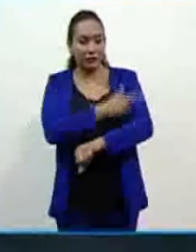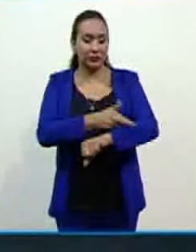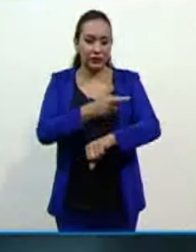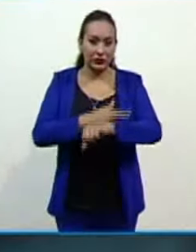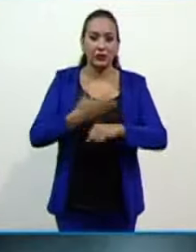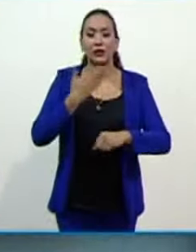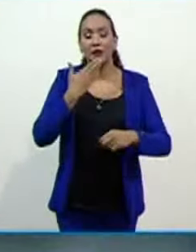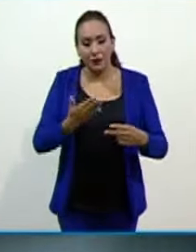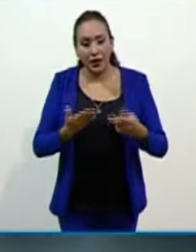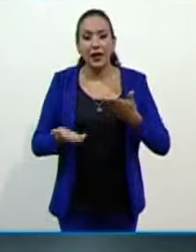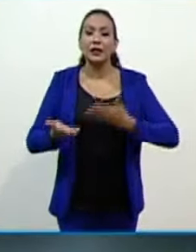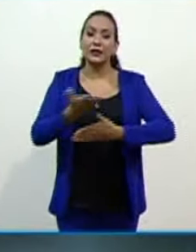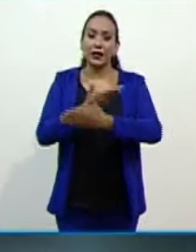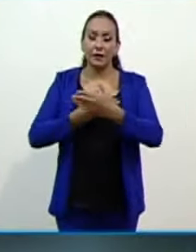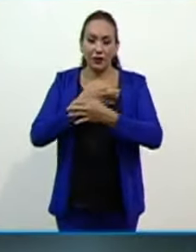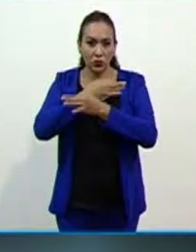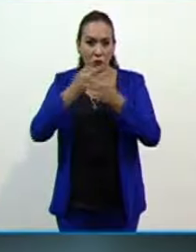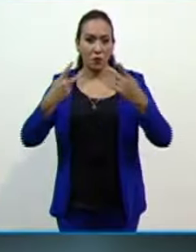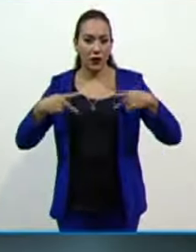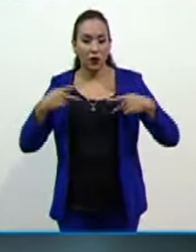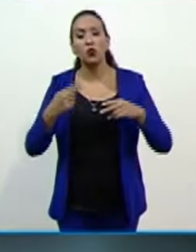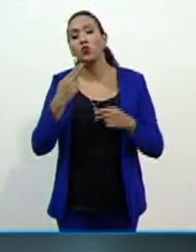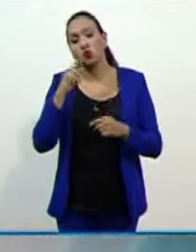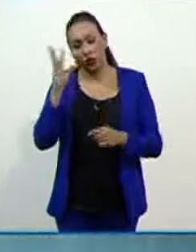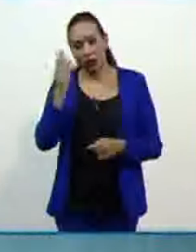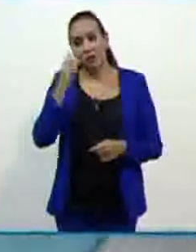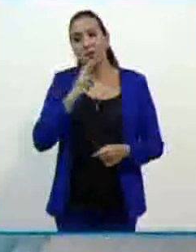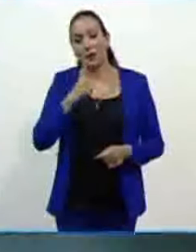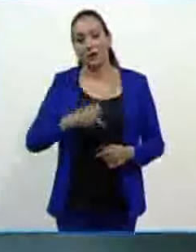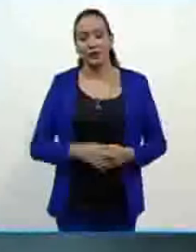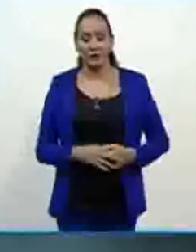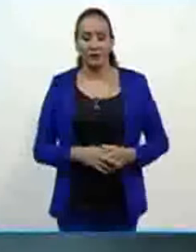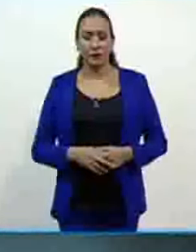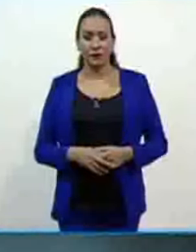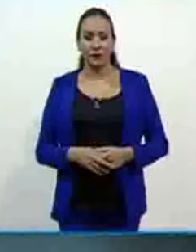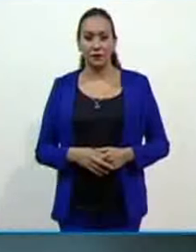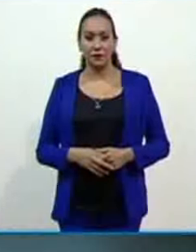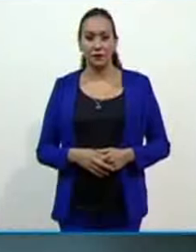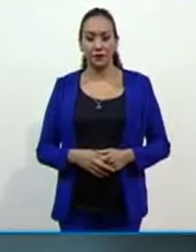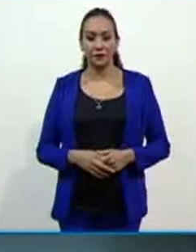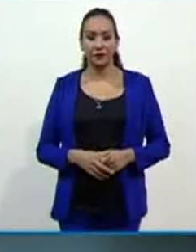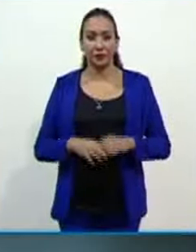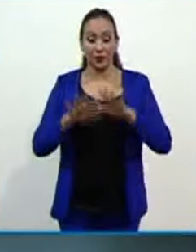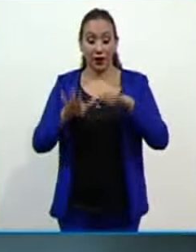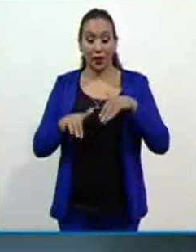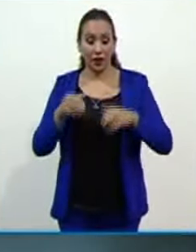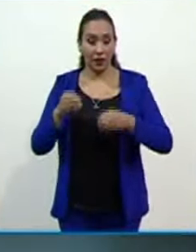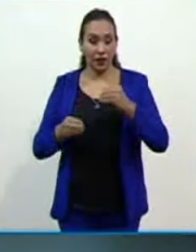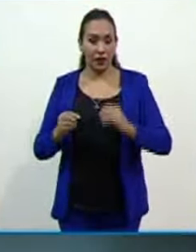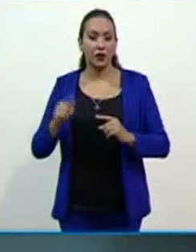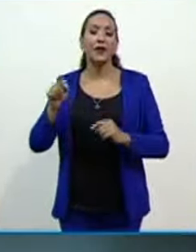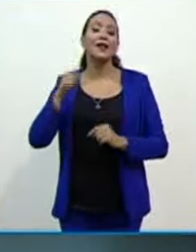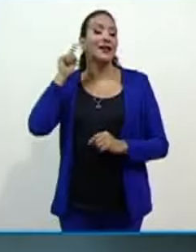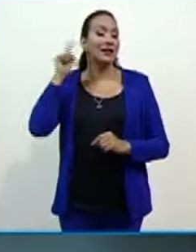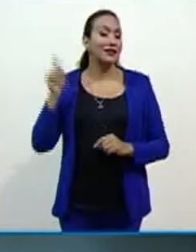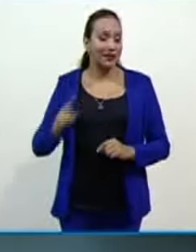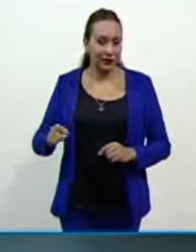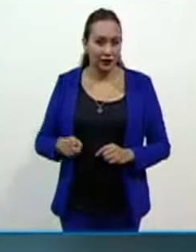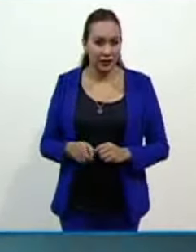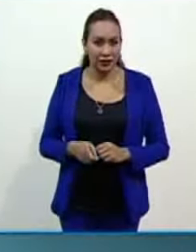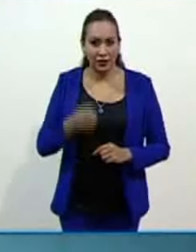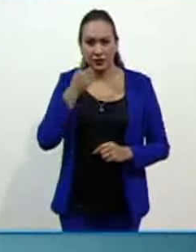el servicio al público mediante el uso de tecnologías. El Pleno del Supremo Tribunal de Justicia de Zacatecas